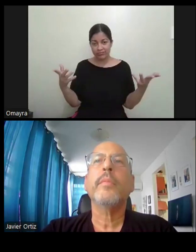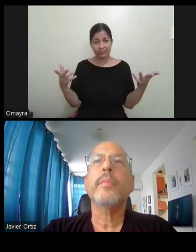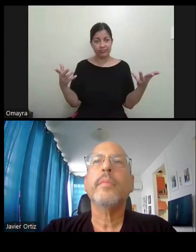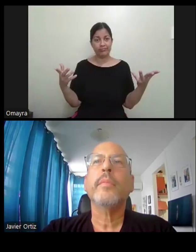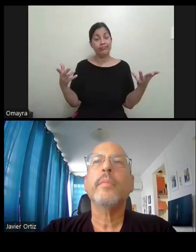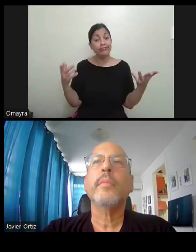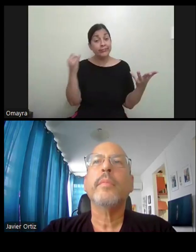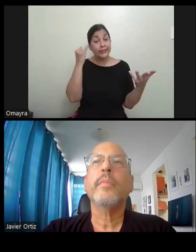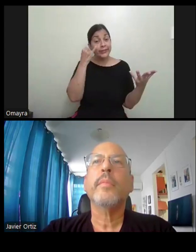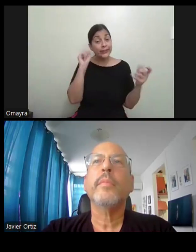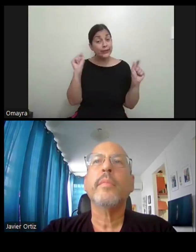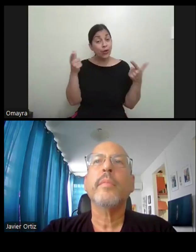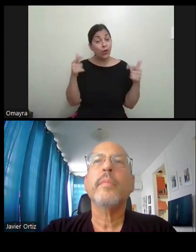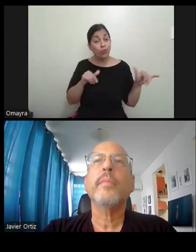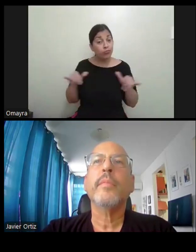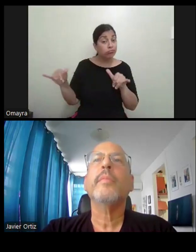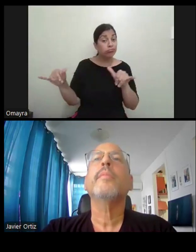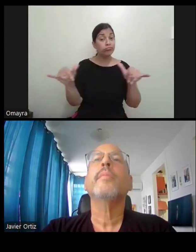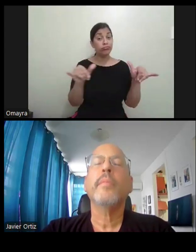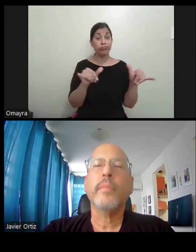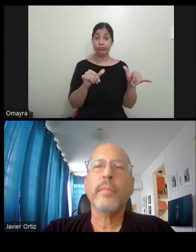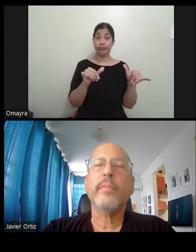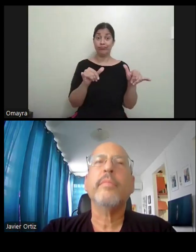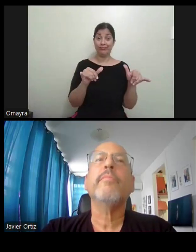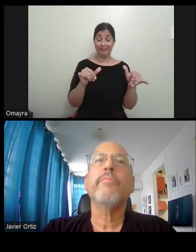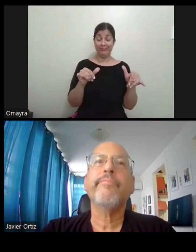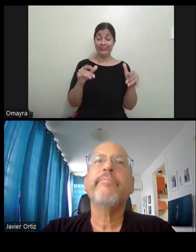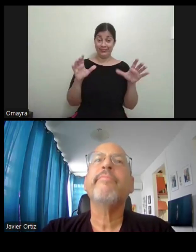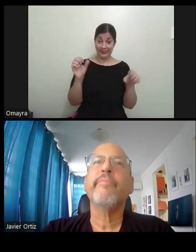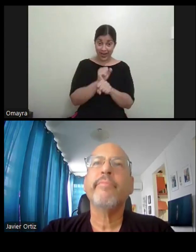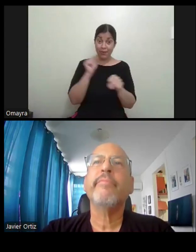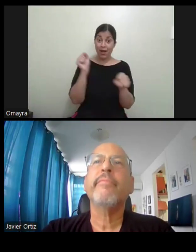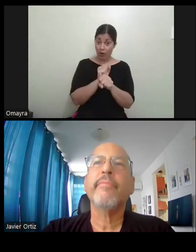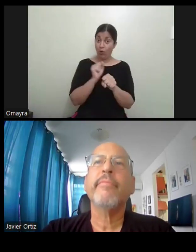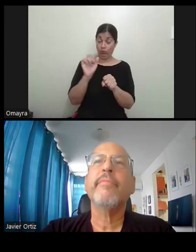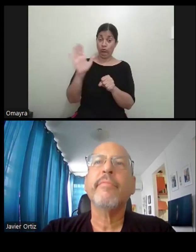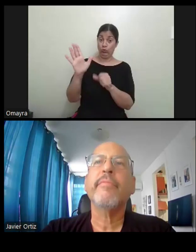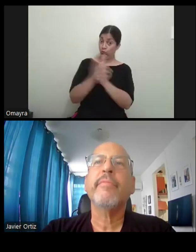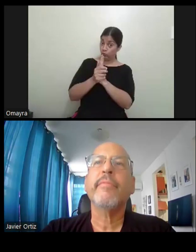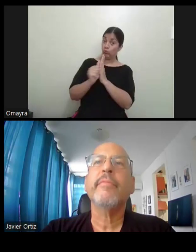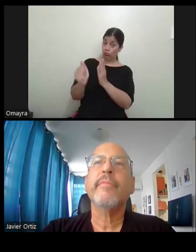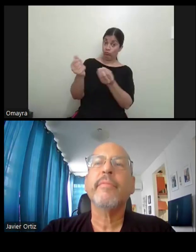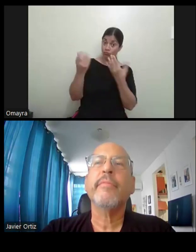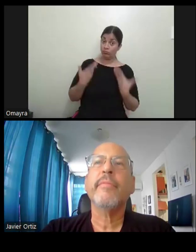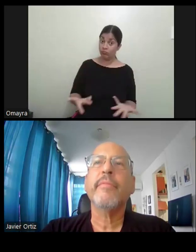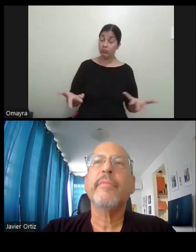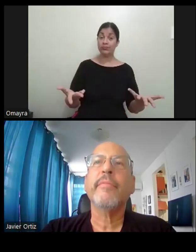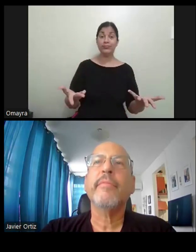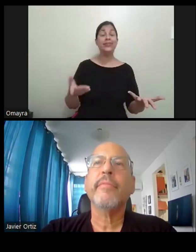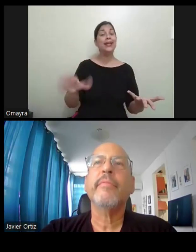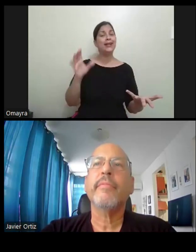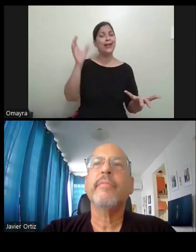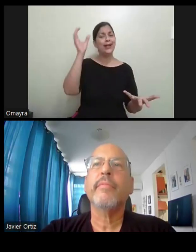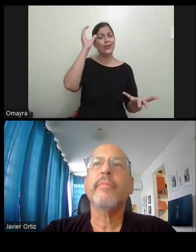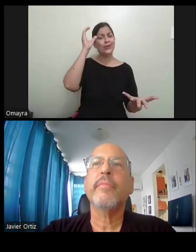si todo el mundo hiciera lo que vino a hacer a este planeta, yo pienso que el contexto de lo que es el trabajo cambiaría porque